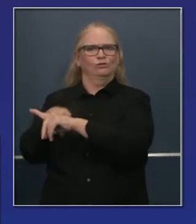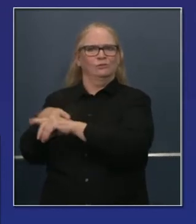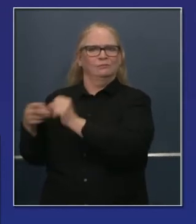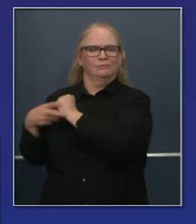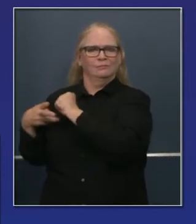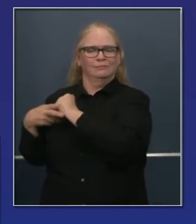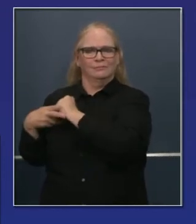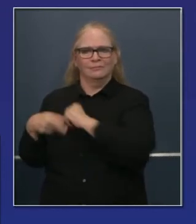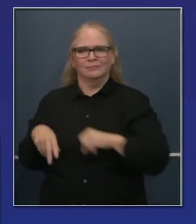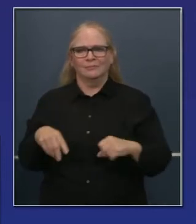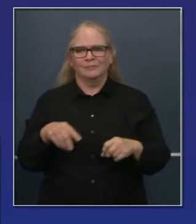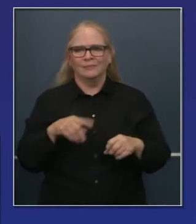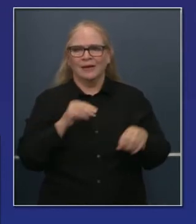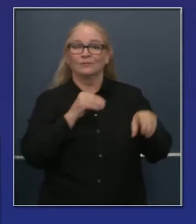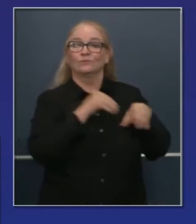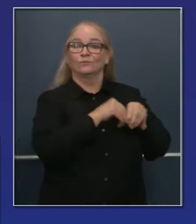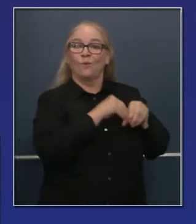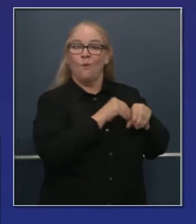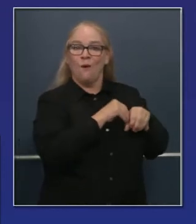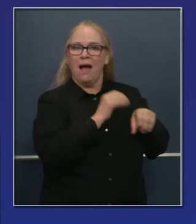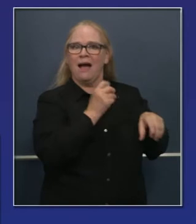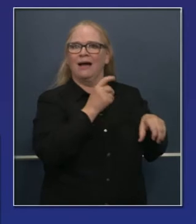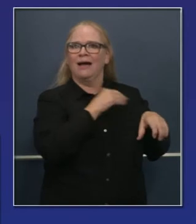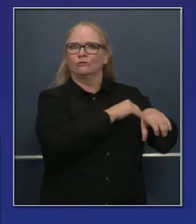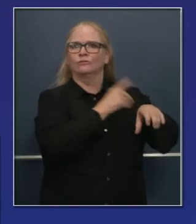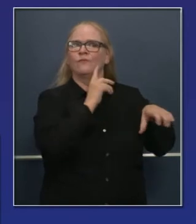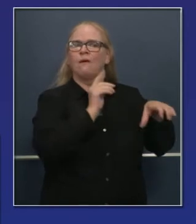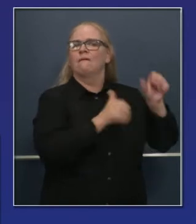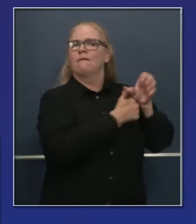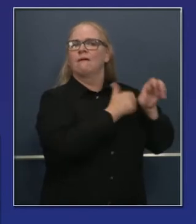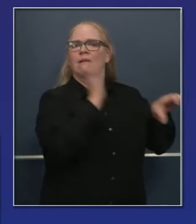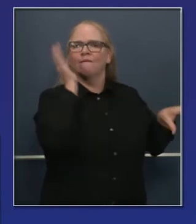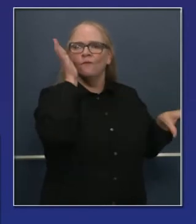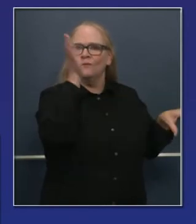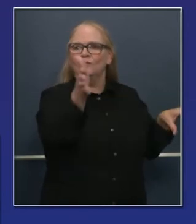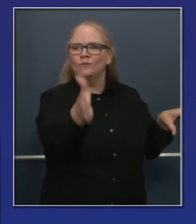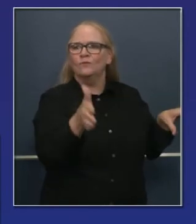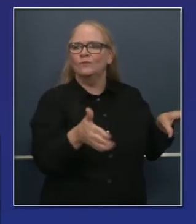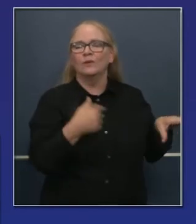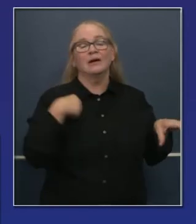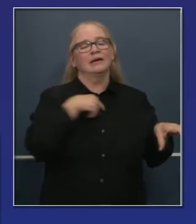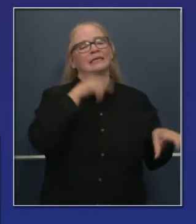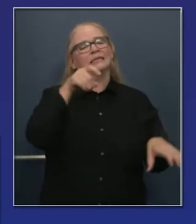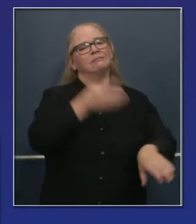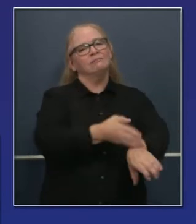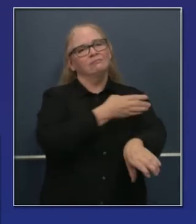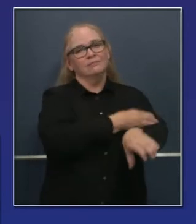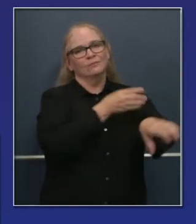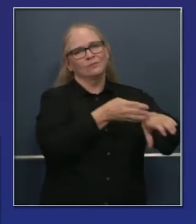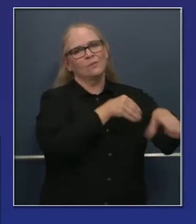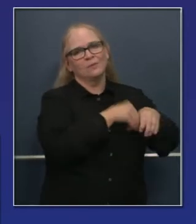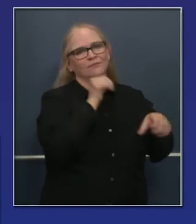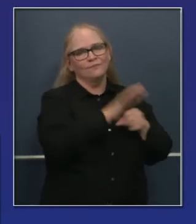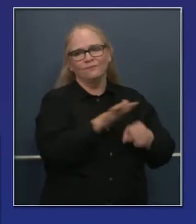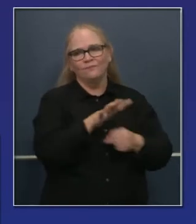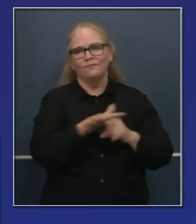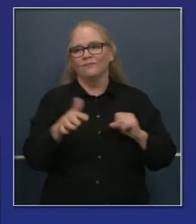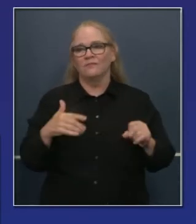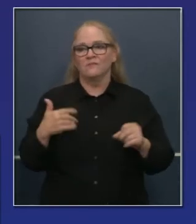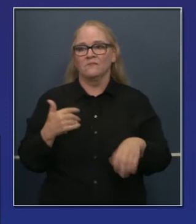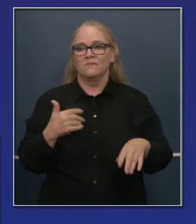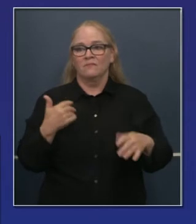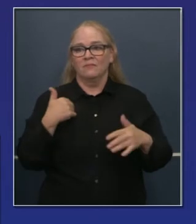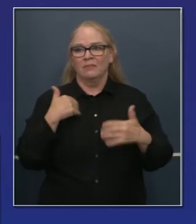y nuestra capacidad sobre almacenaje en particular tiene que ser mejorado considerablemente al